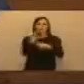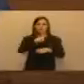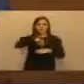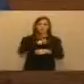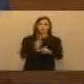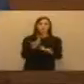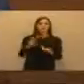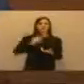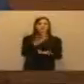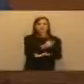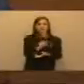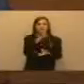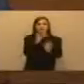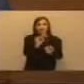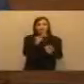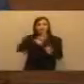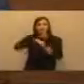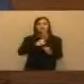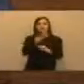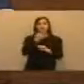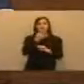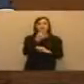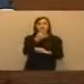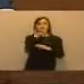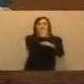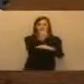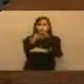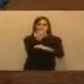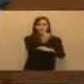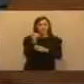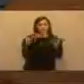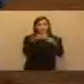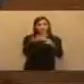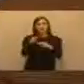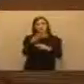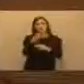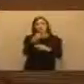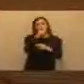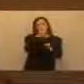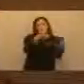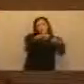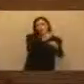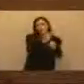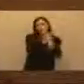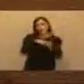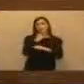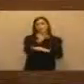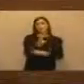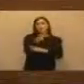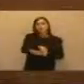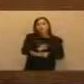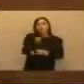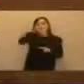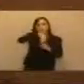y por eso formulamos hoy aquí nuestro apoyo, nuestro apoyo político a estos trabajadores y lo vamos a concretar votando